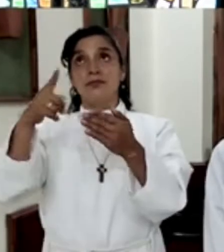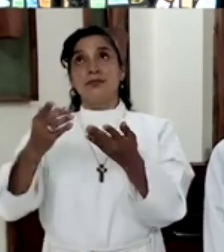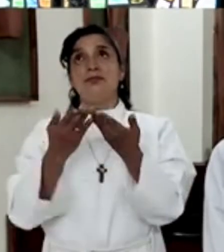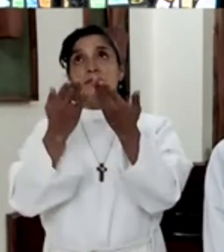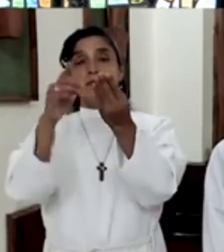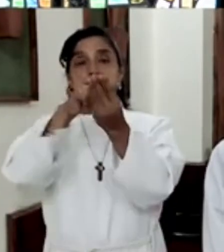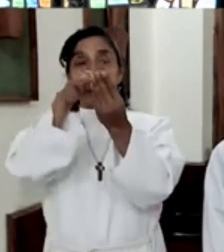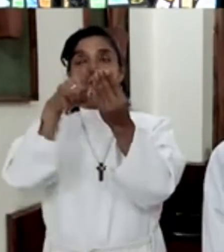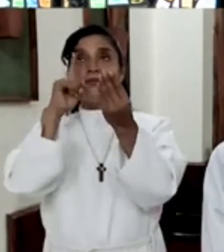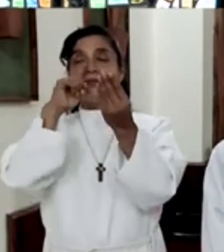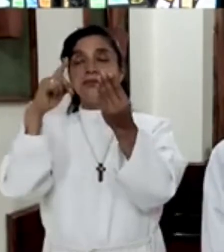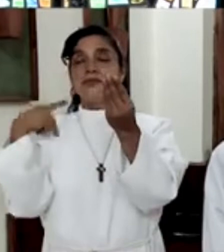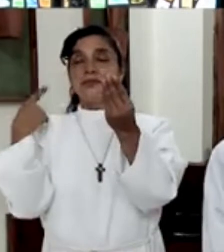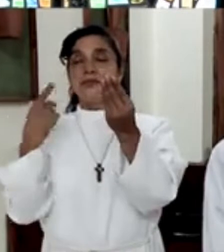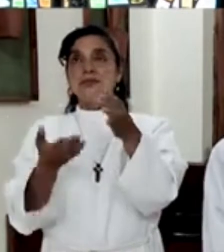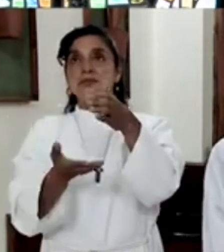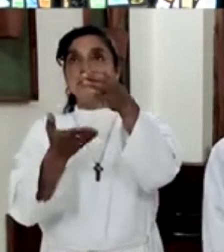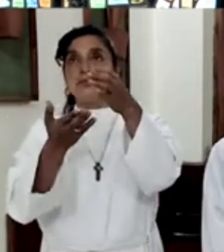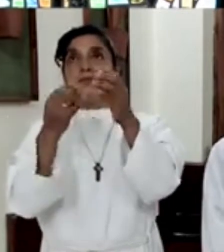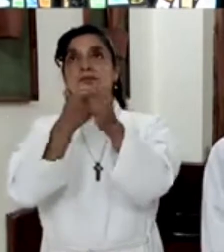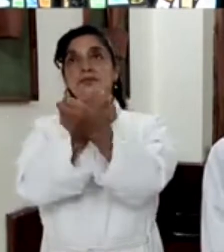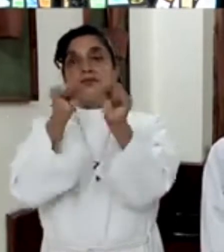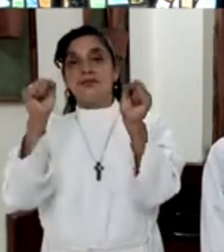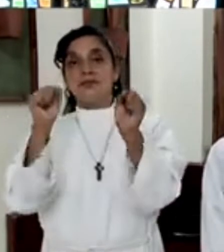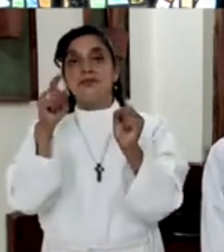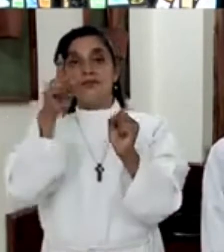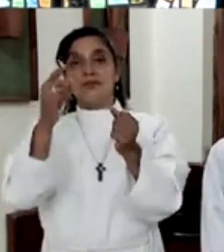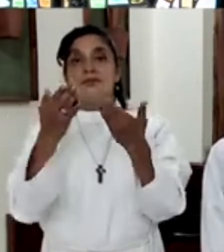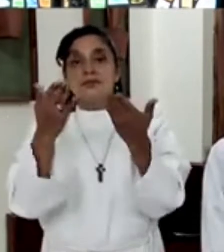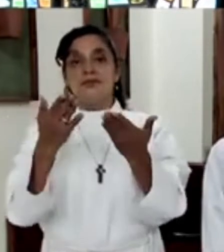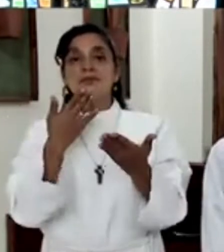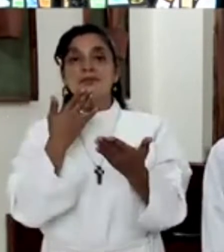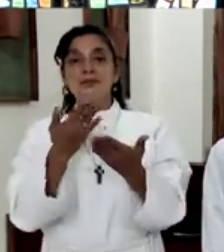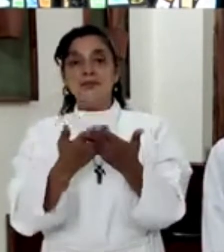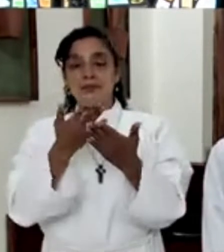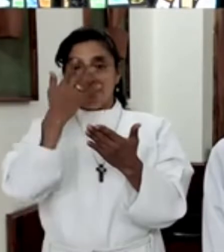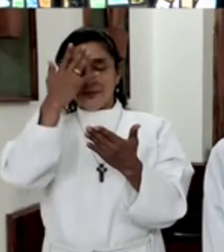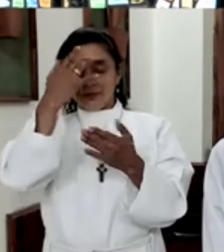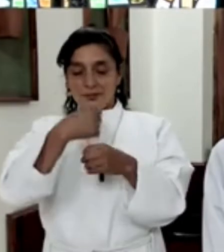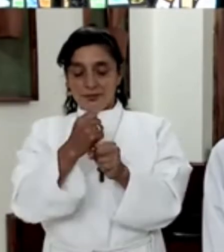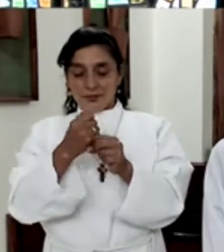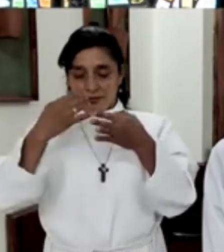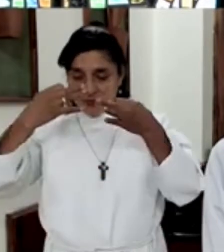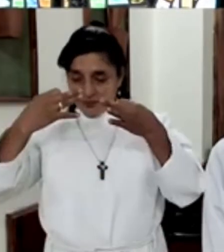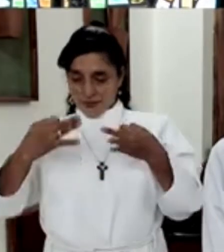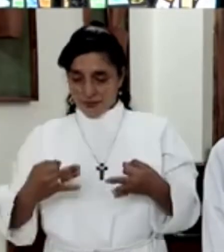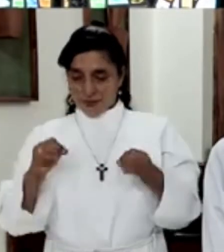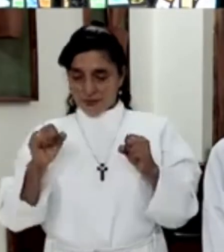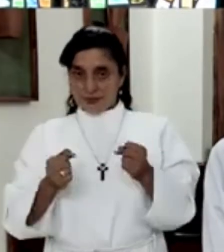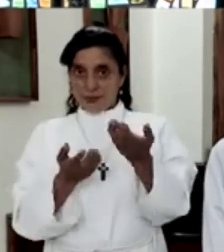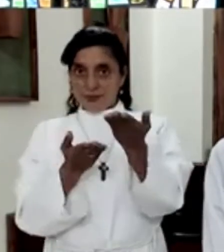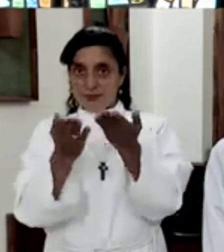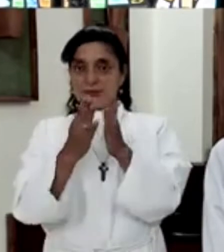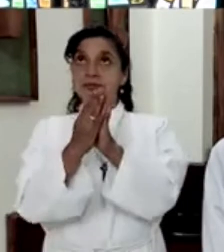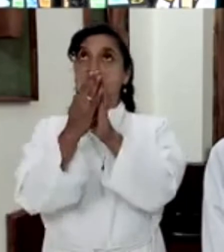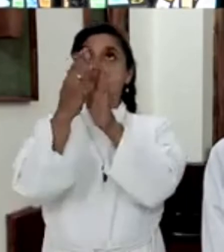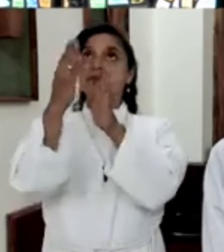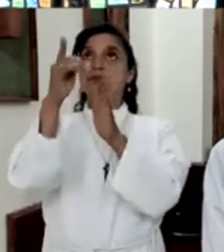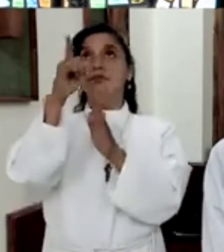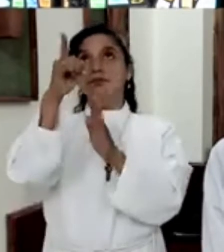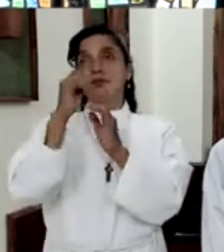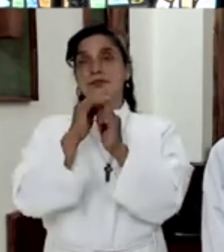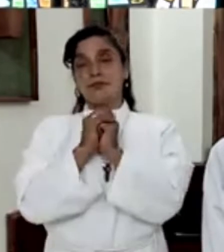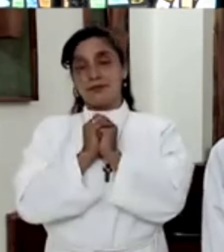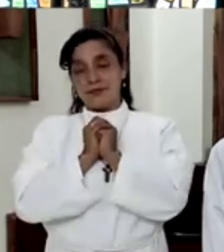te ofrecemos el pan de vida y el cáliz de salvación. Y te damos gracias porque nos haces dignos de servirte en